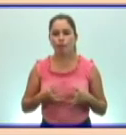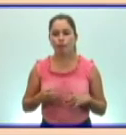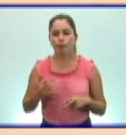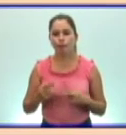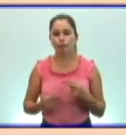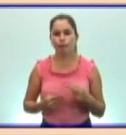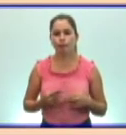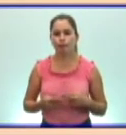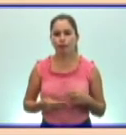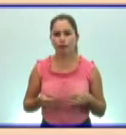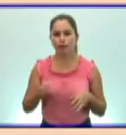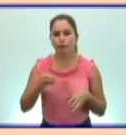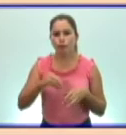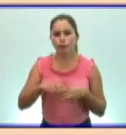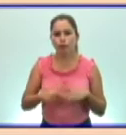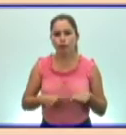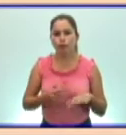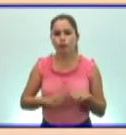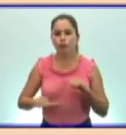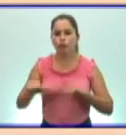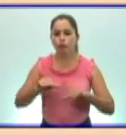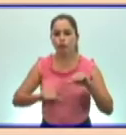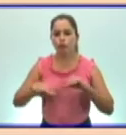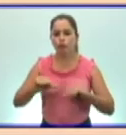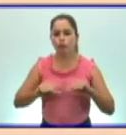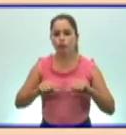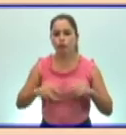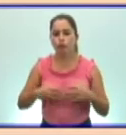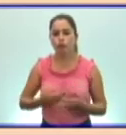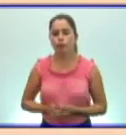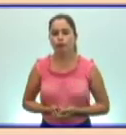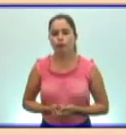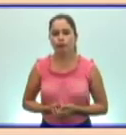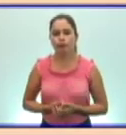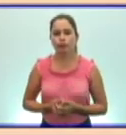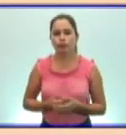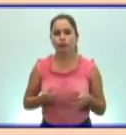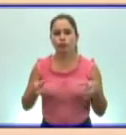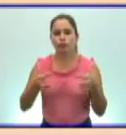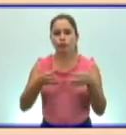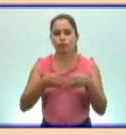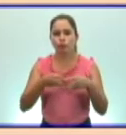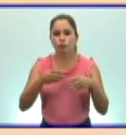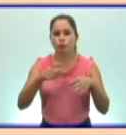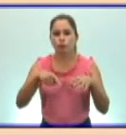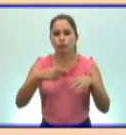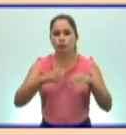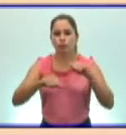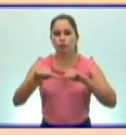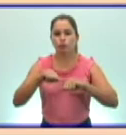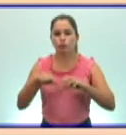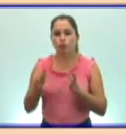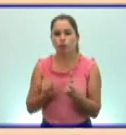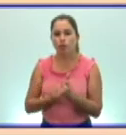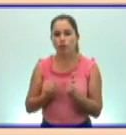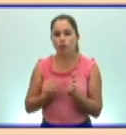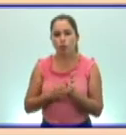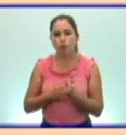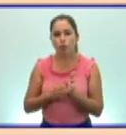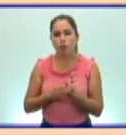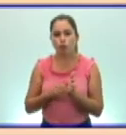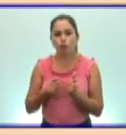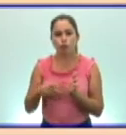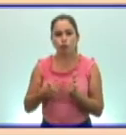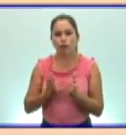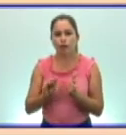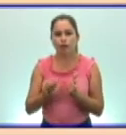la concentración de las disoluciones es la concentración de la cantidad de sustancia de soluto, que se define, y